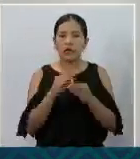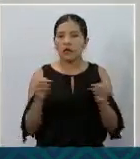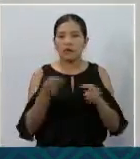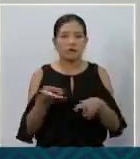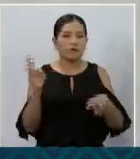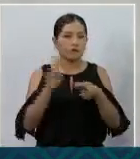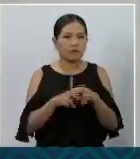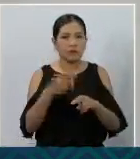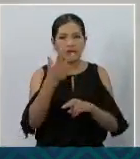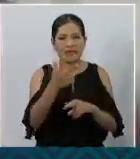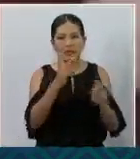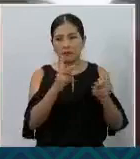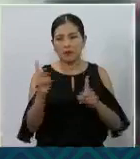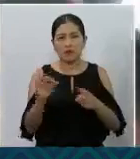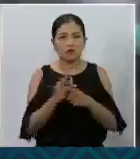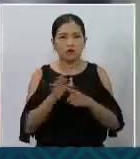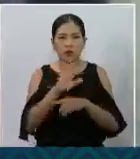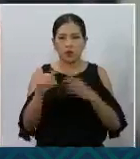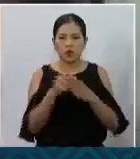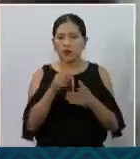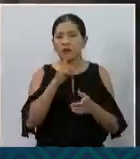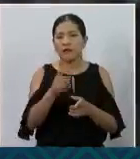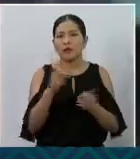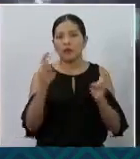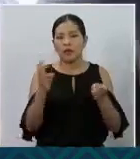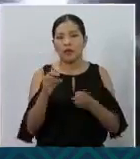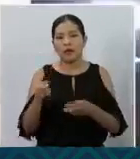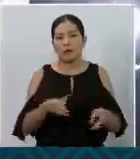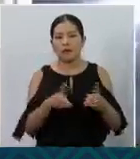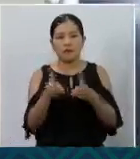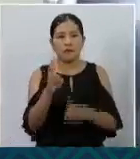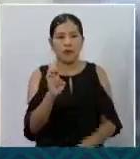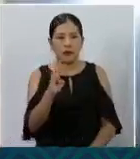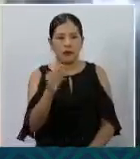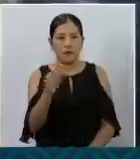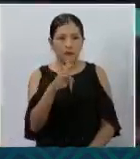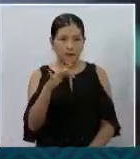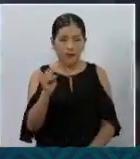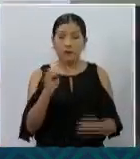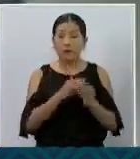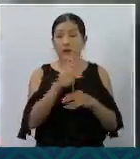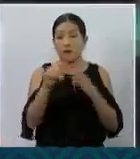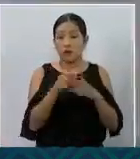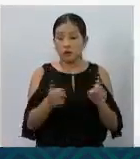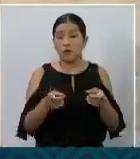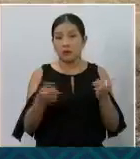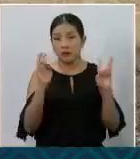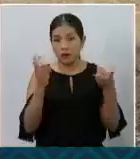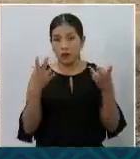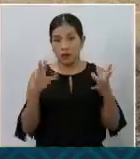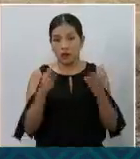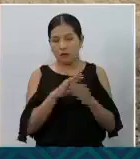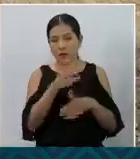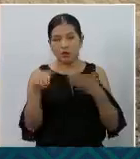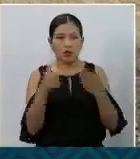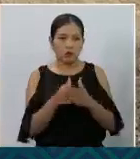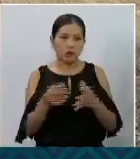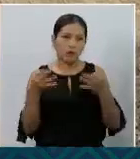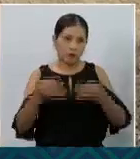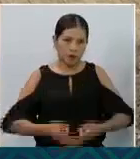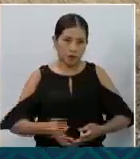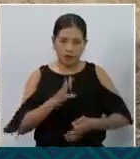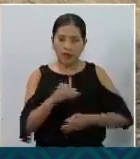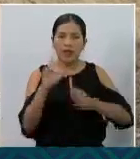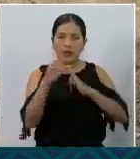tres funcionarios de seguridad de Emavías. En ese entendido, los mismos también cuentan con una imputación formal y luego se ha presentado